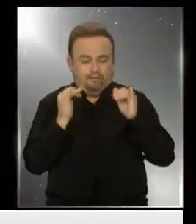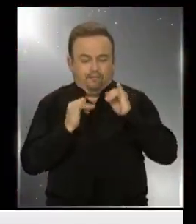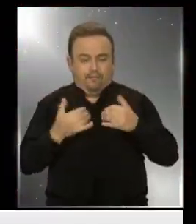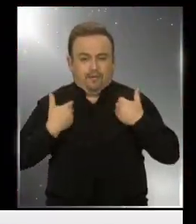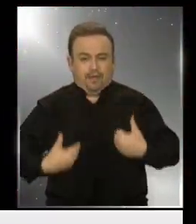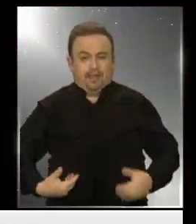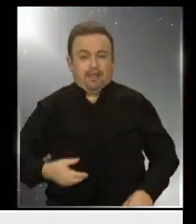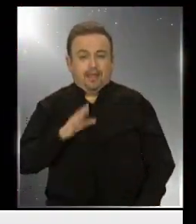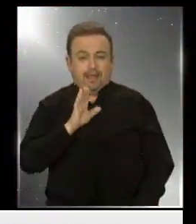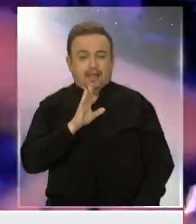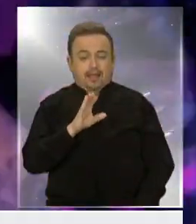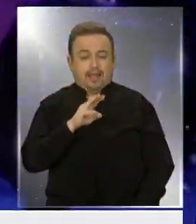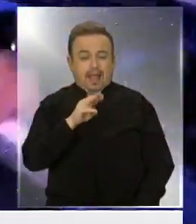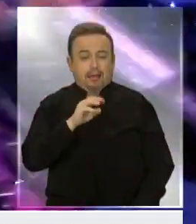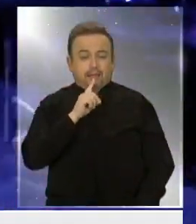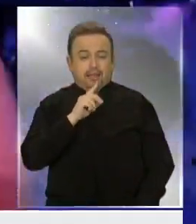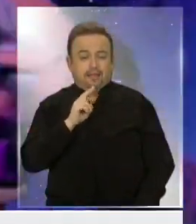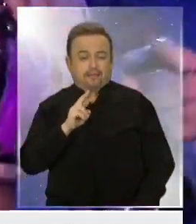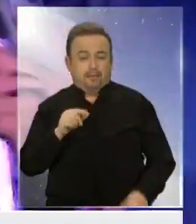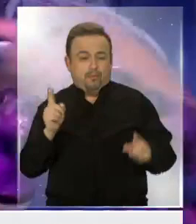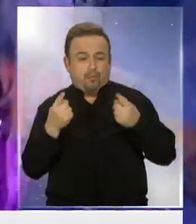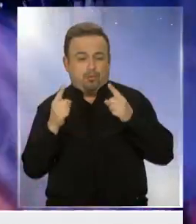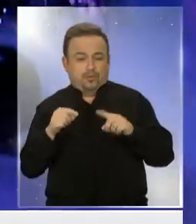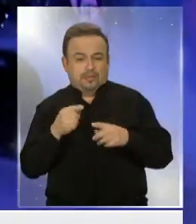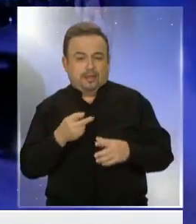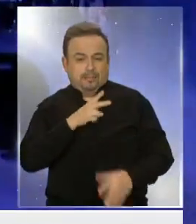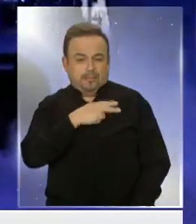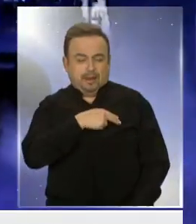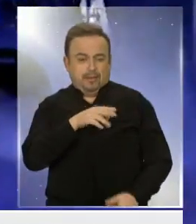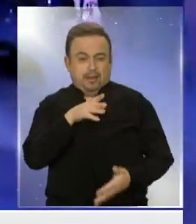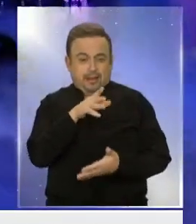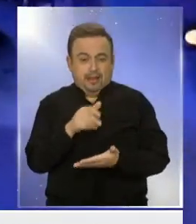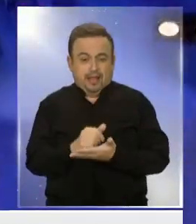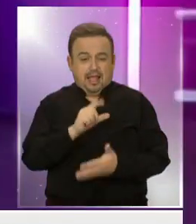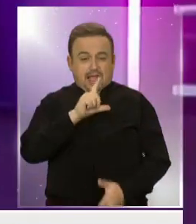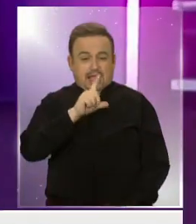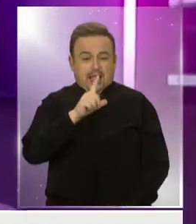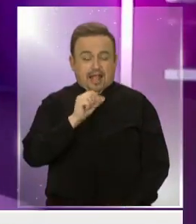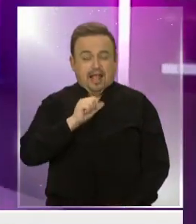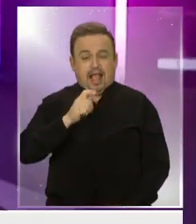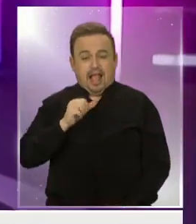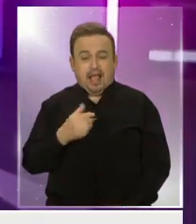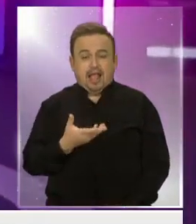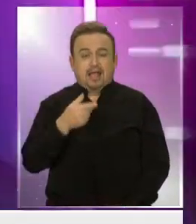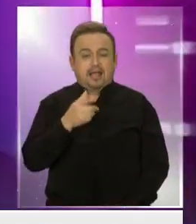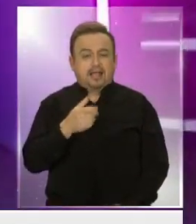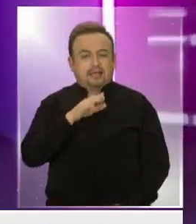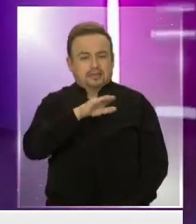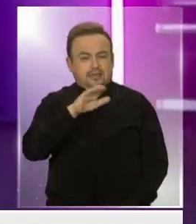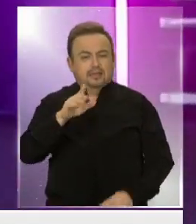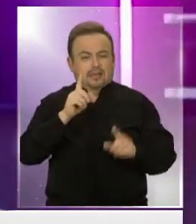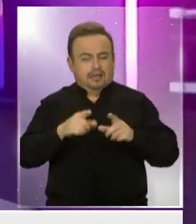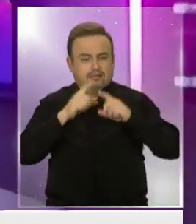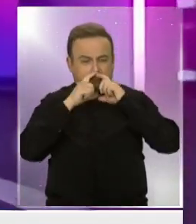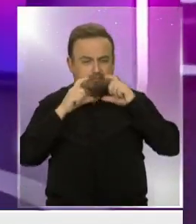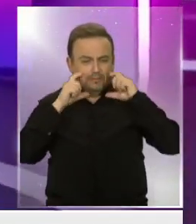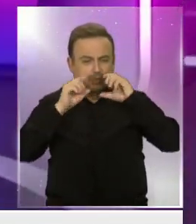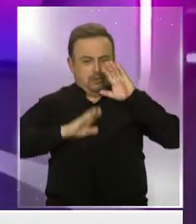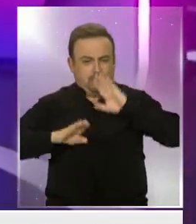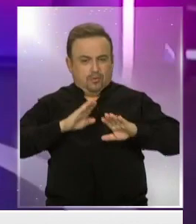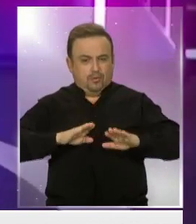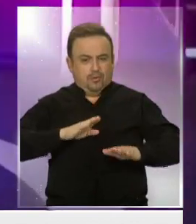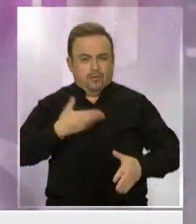su participación en los MTV Video Music Awards. Lady Gaga llamó de esta manera a usar este artículo de